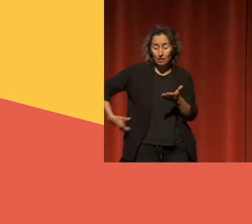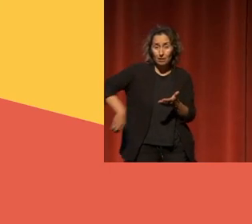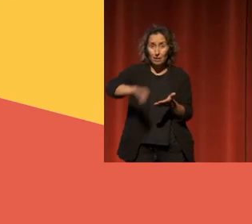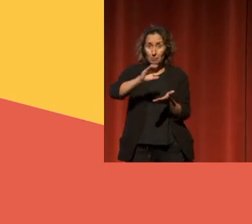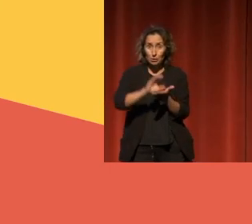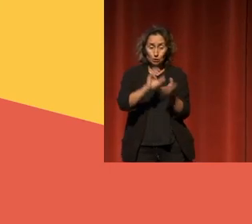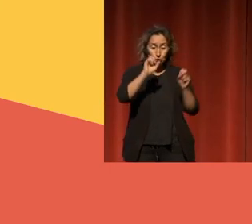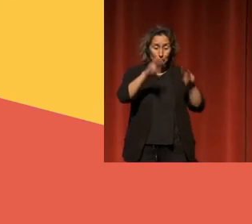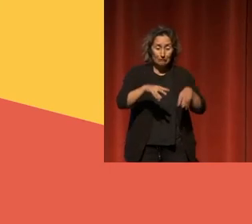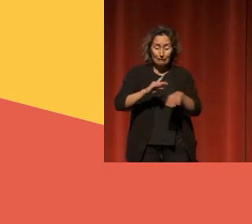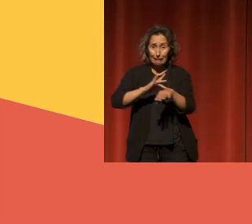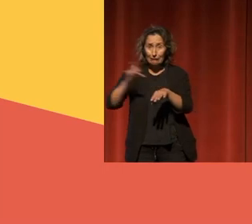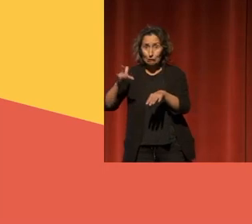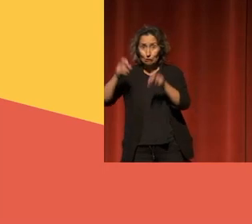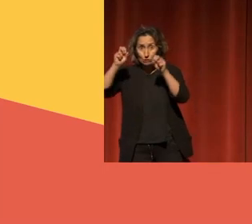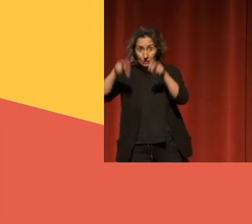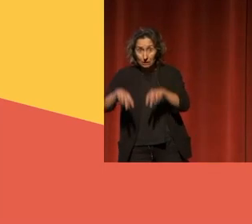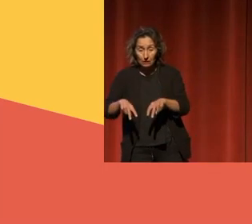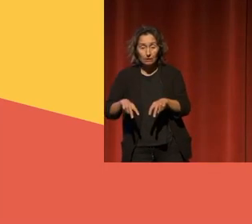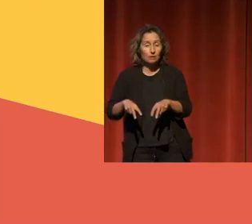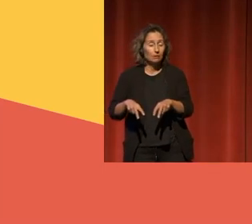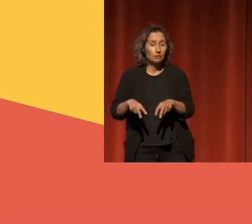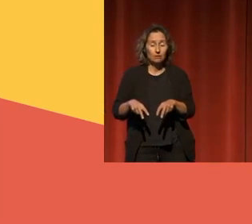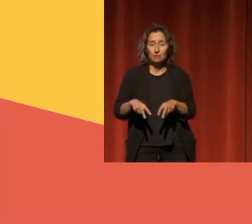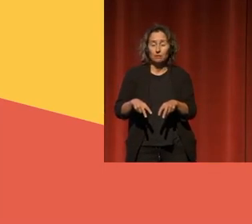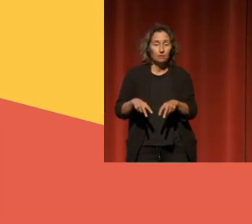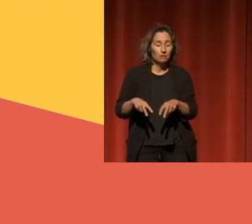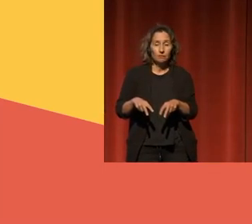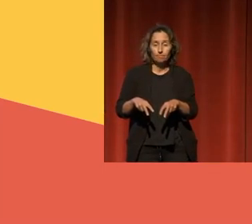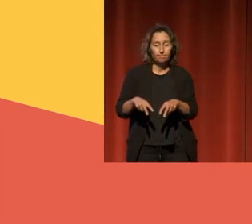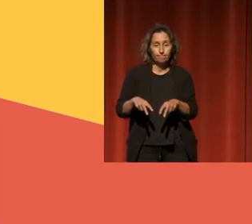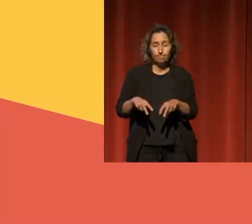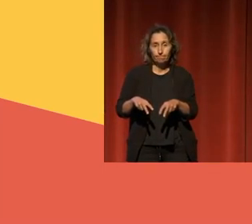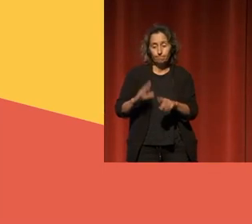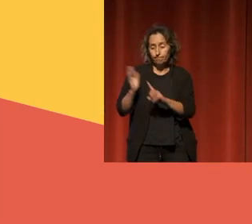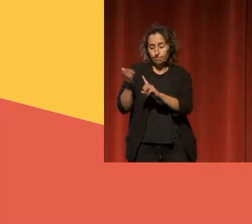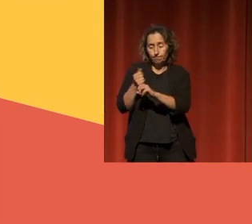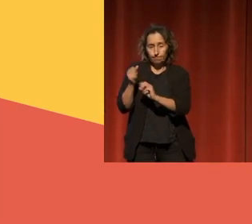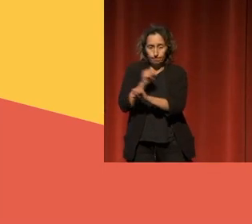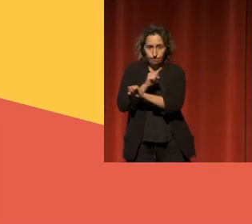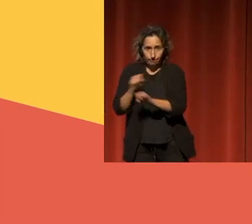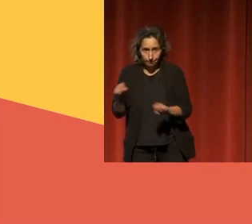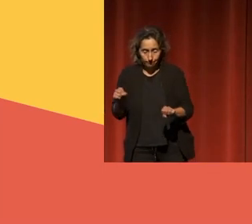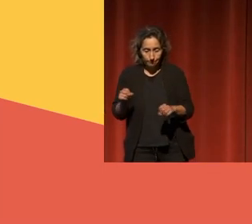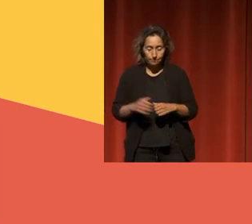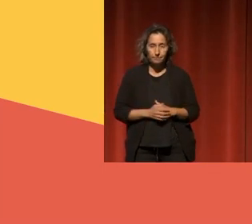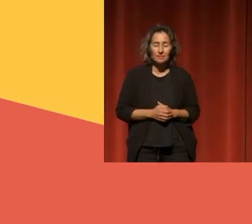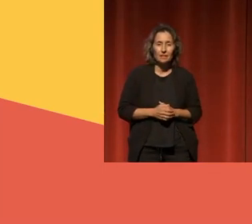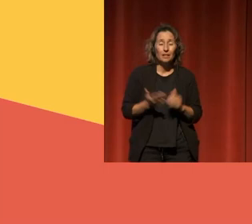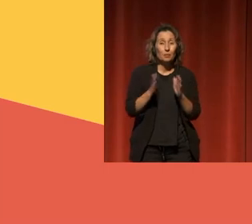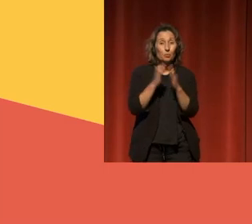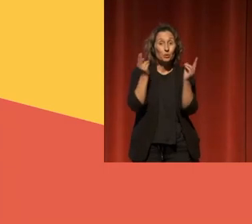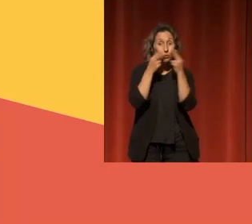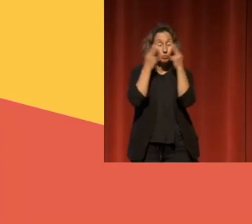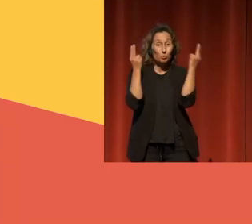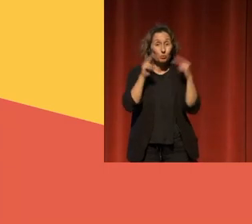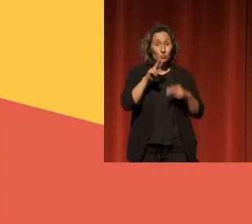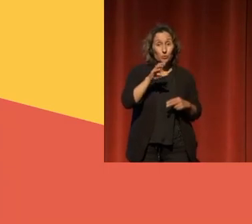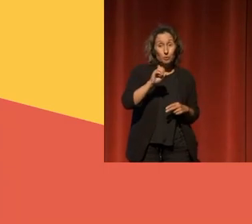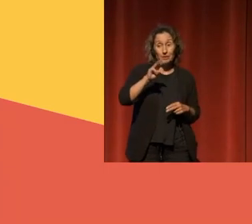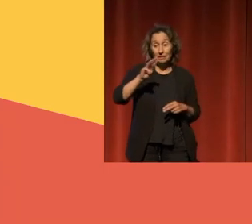la digitalización no hubiese sido posible la creación de public libraries